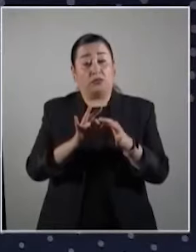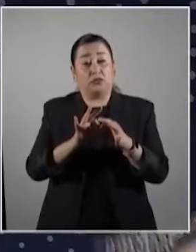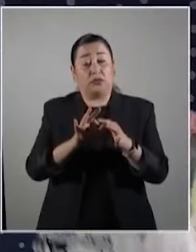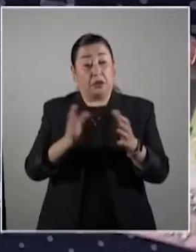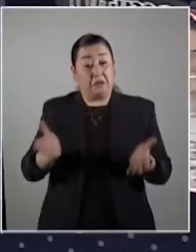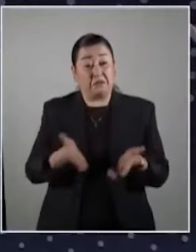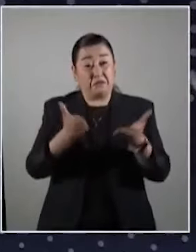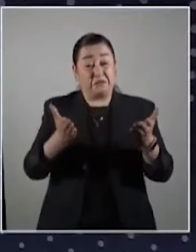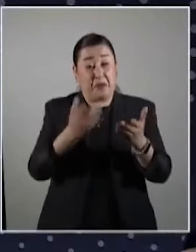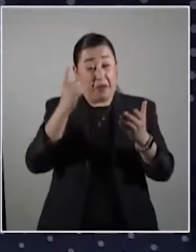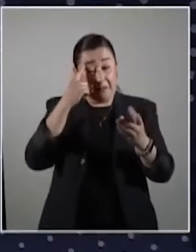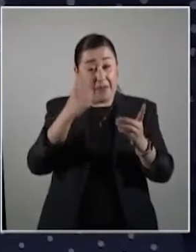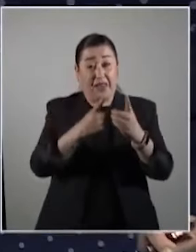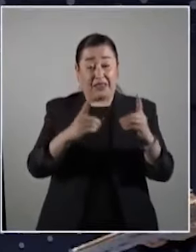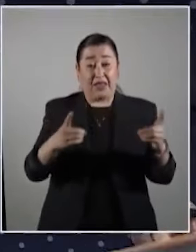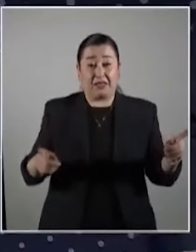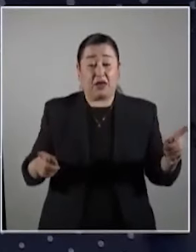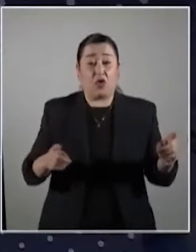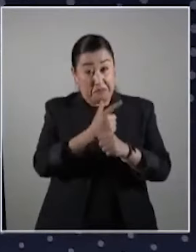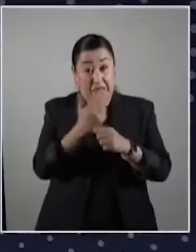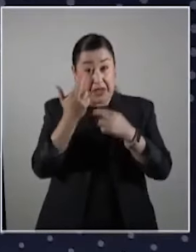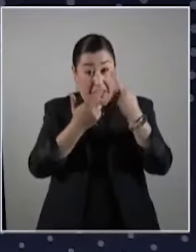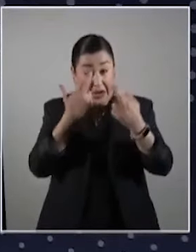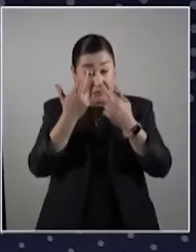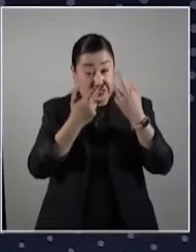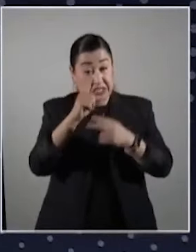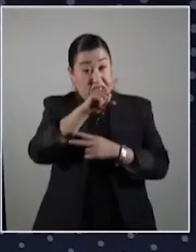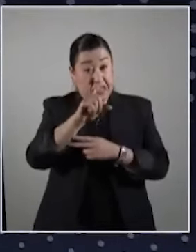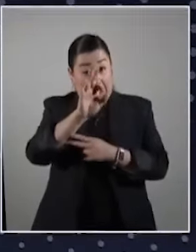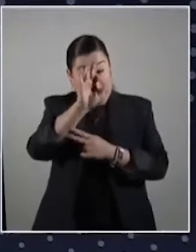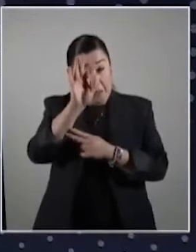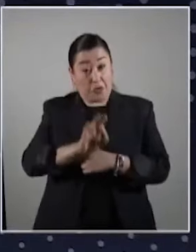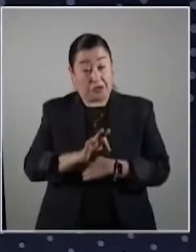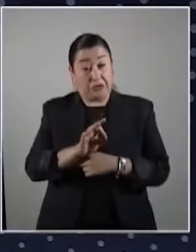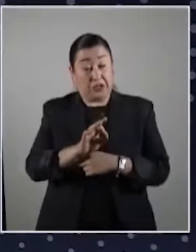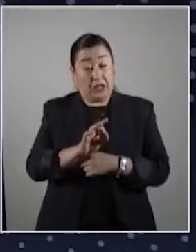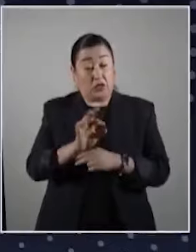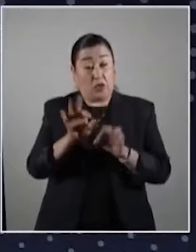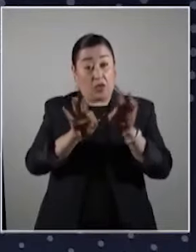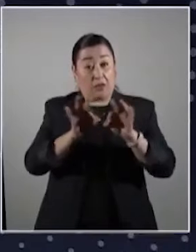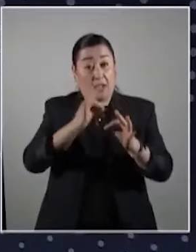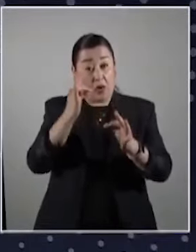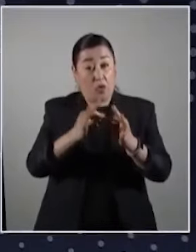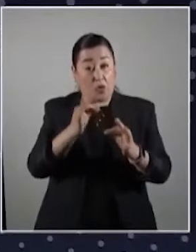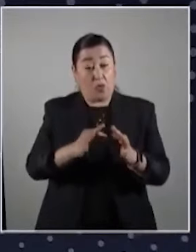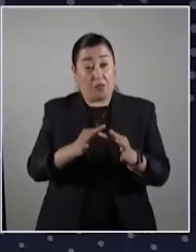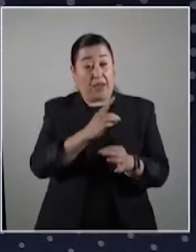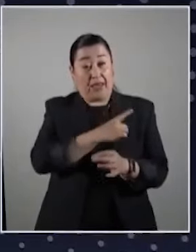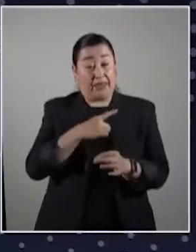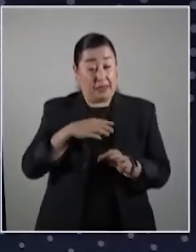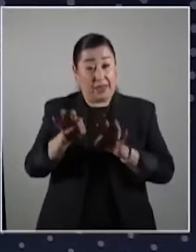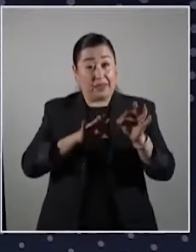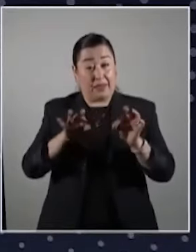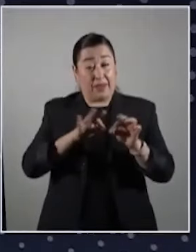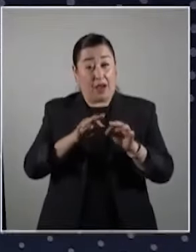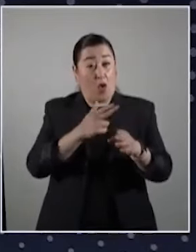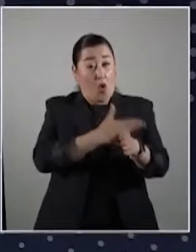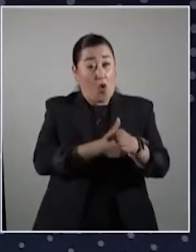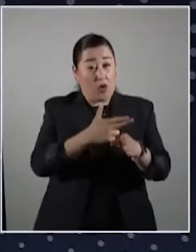responsable del municipio de Cajeme trabajar con honestidad y transparencia para que los recursos